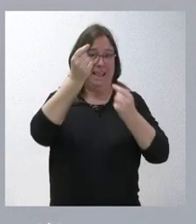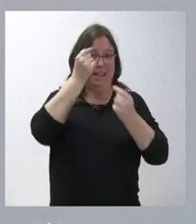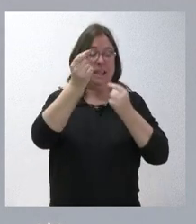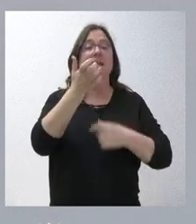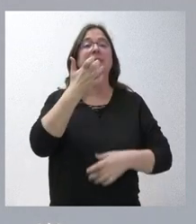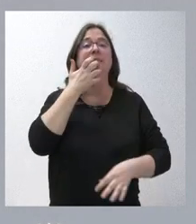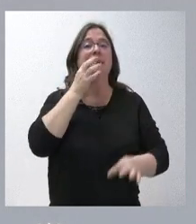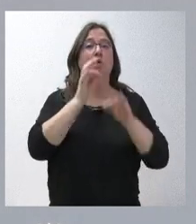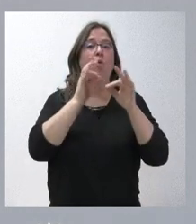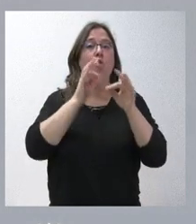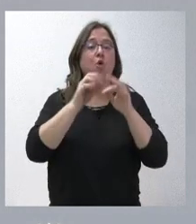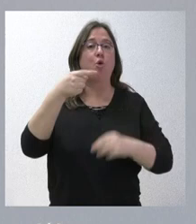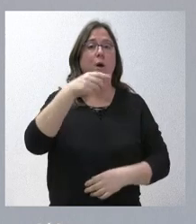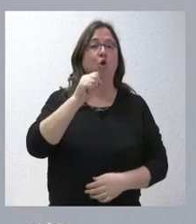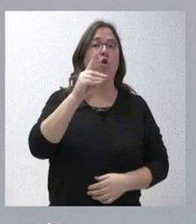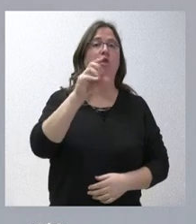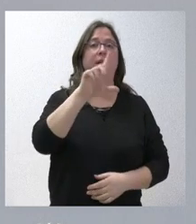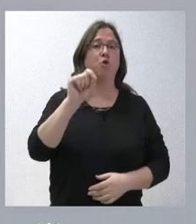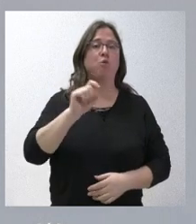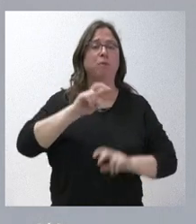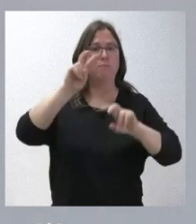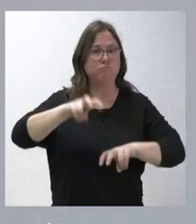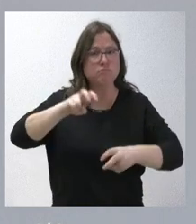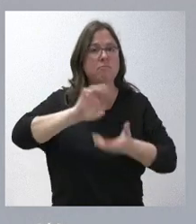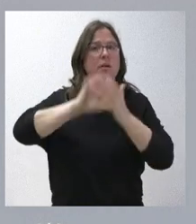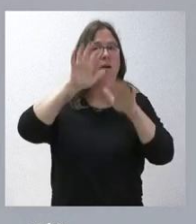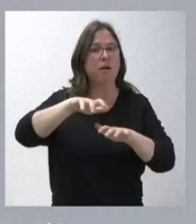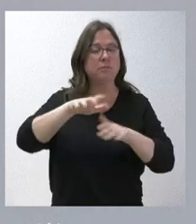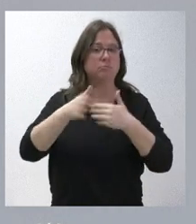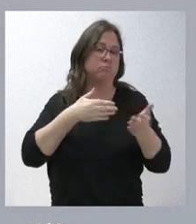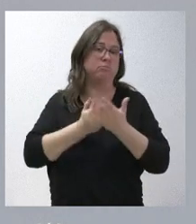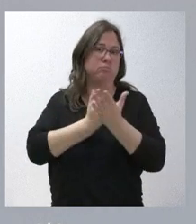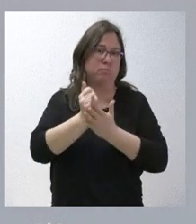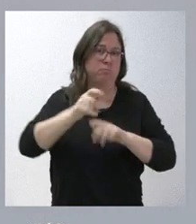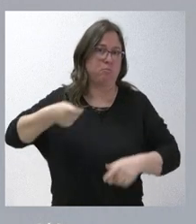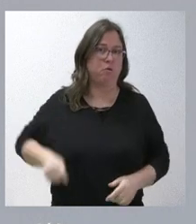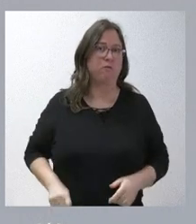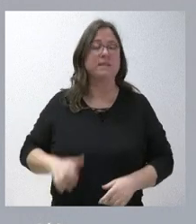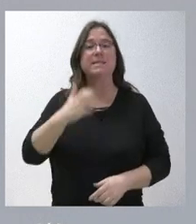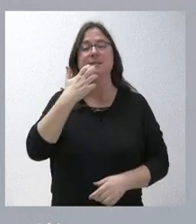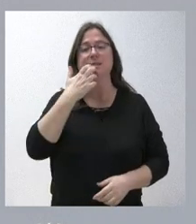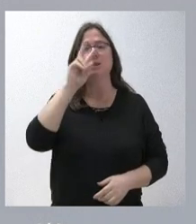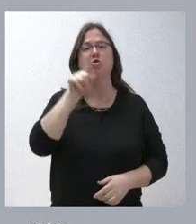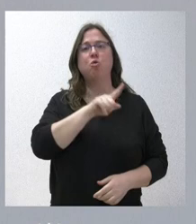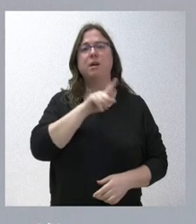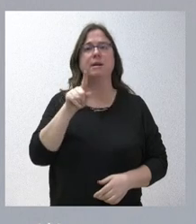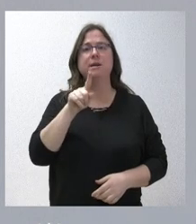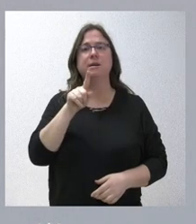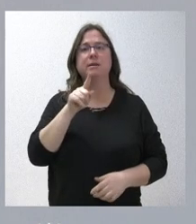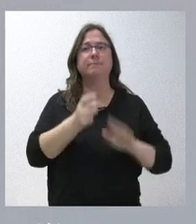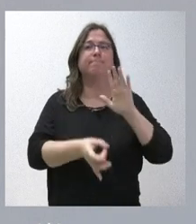uva godello se puede o no sembrar en Castilla de León por parte de los agricultores que no sean H de